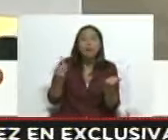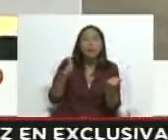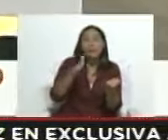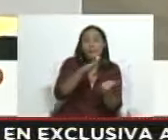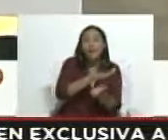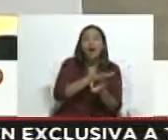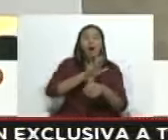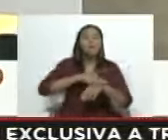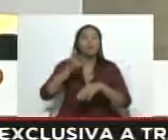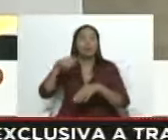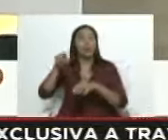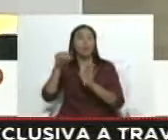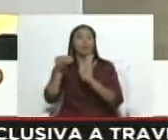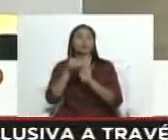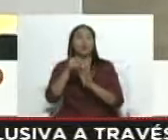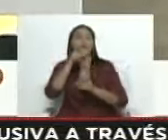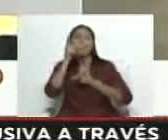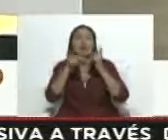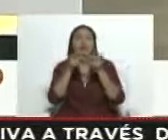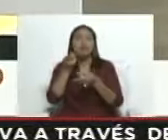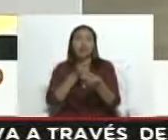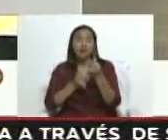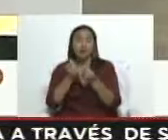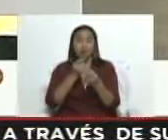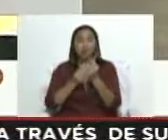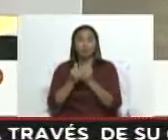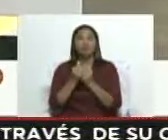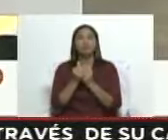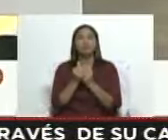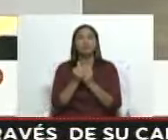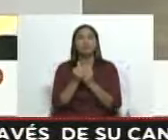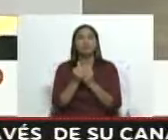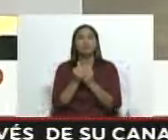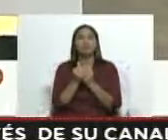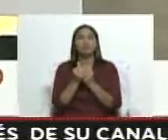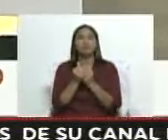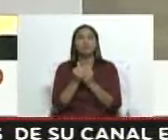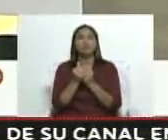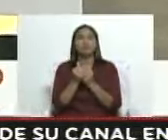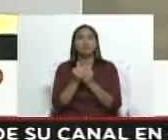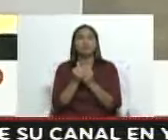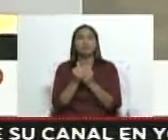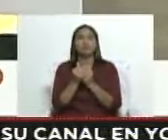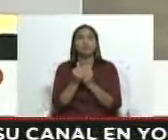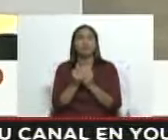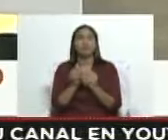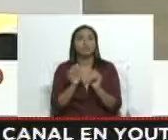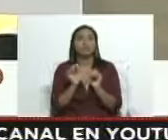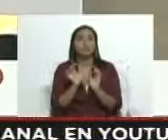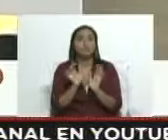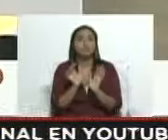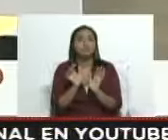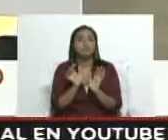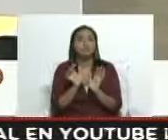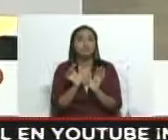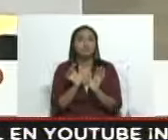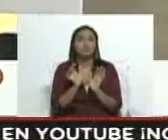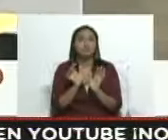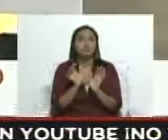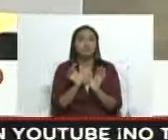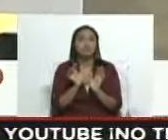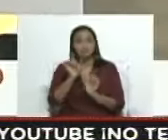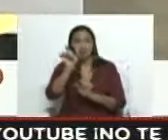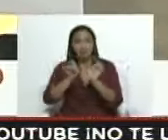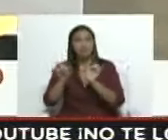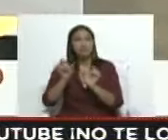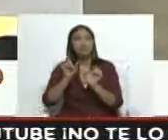políticas económicas que lo ejecutaron algunos técnicos que estudiaron en